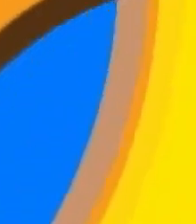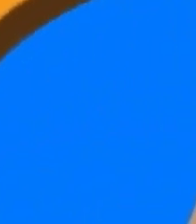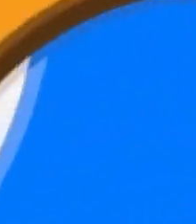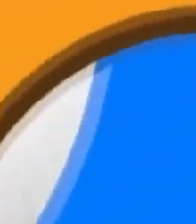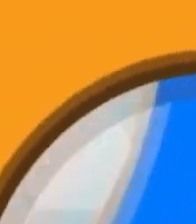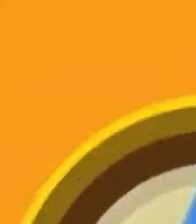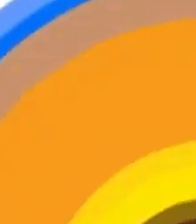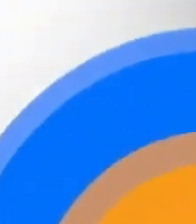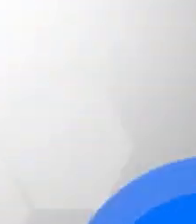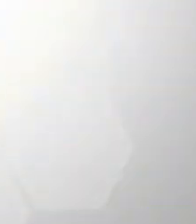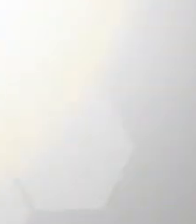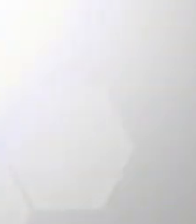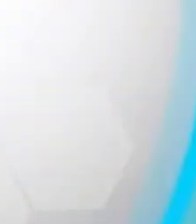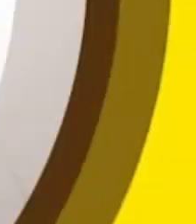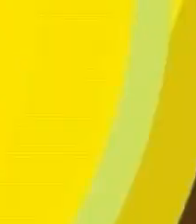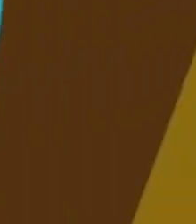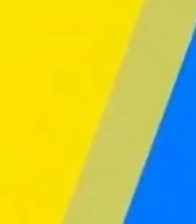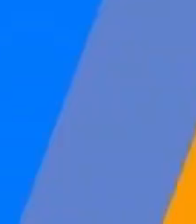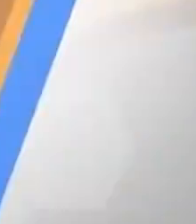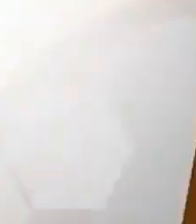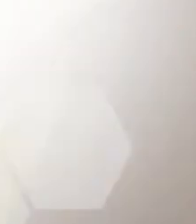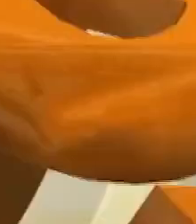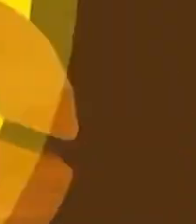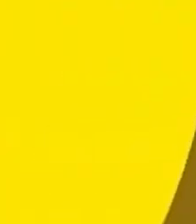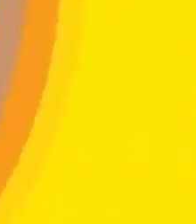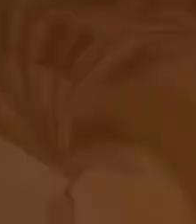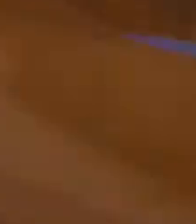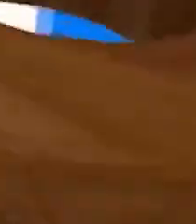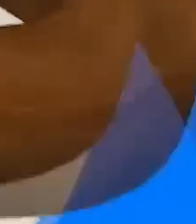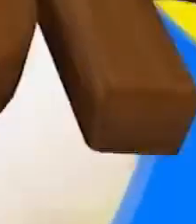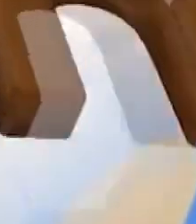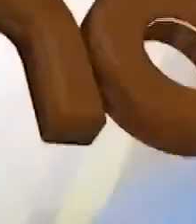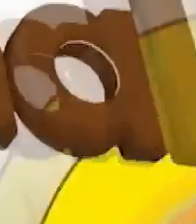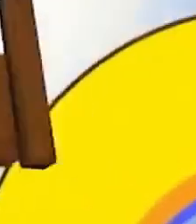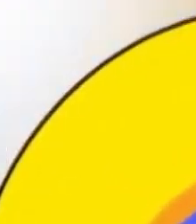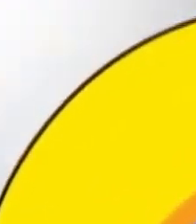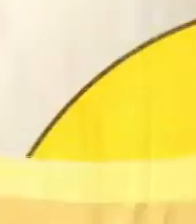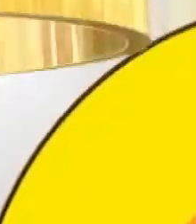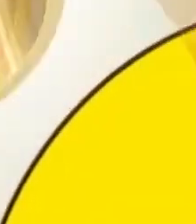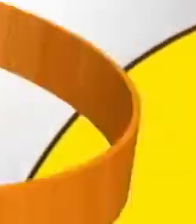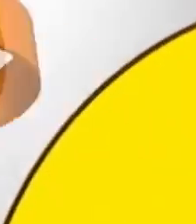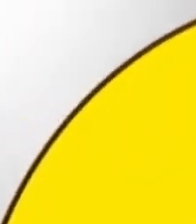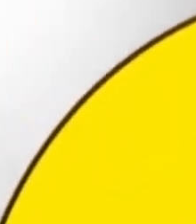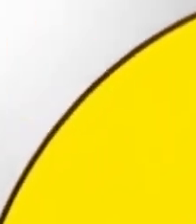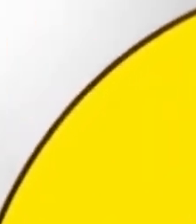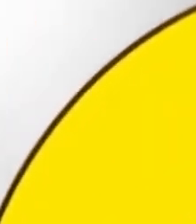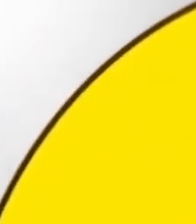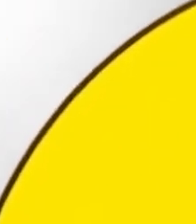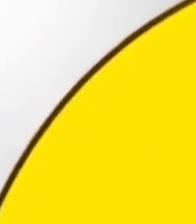Costa Rica es pura vida. Costa Rica